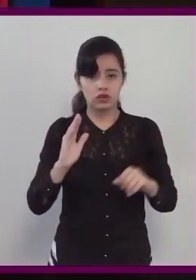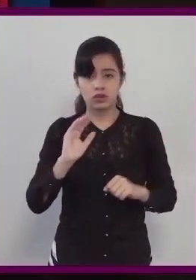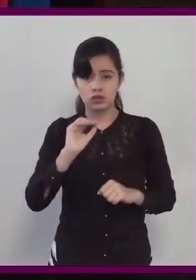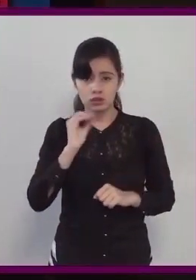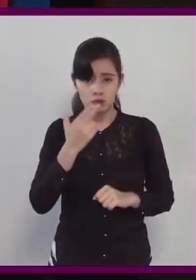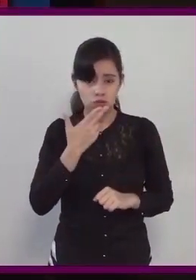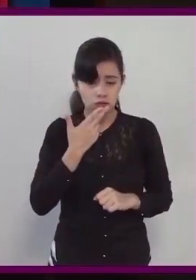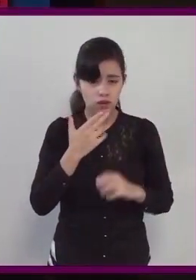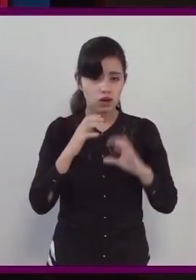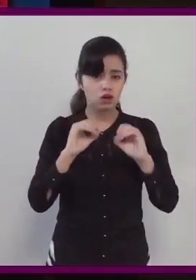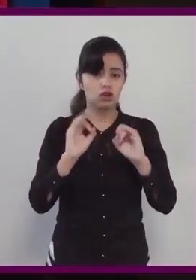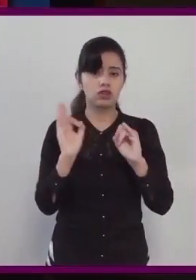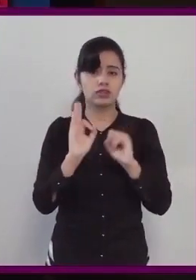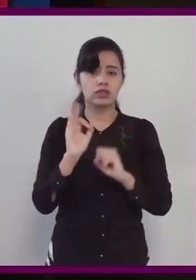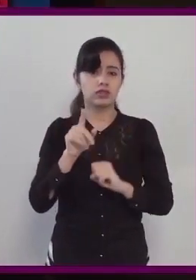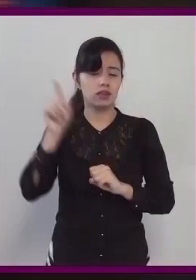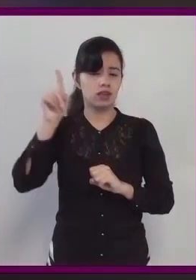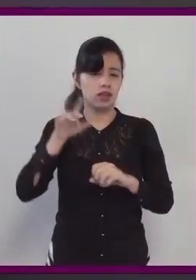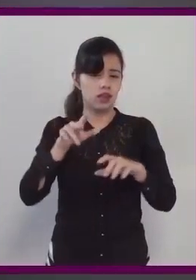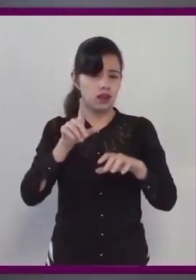y reflexionando.